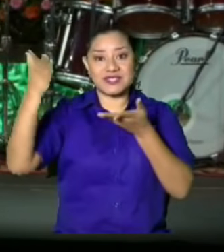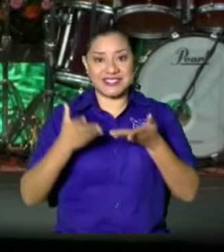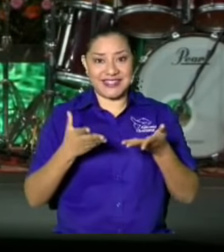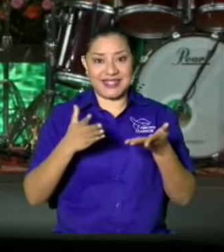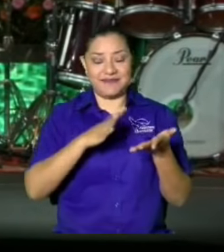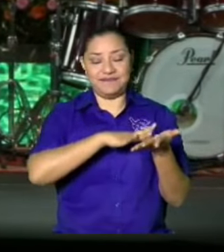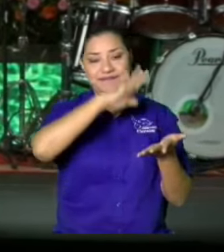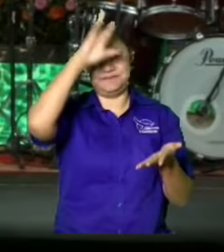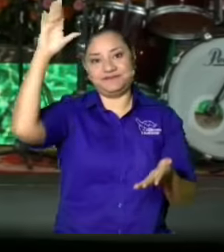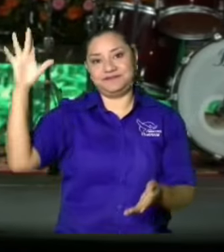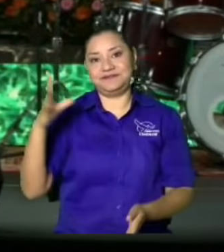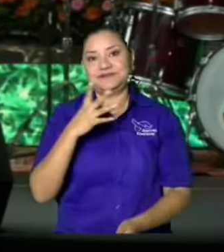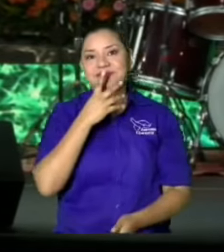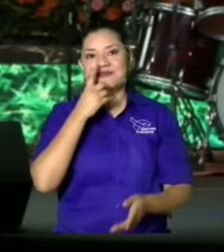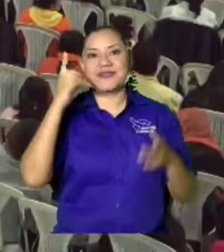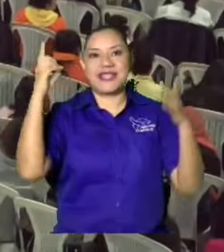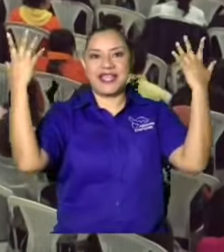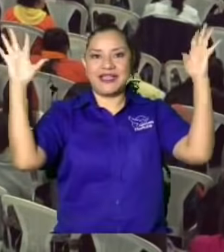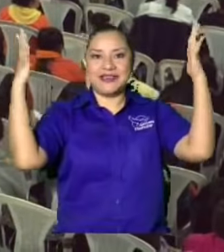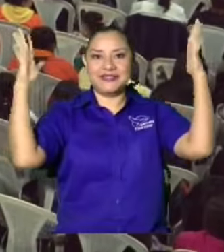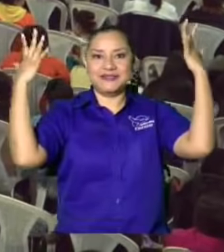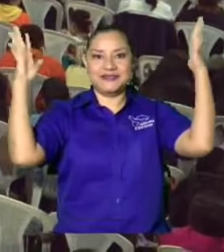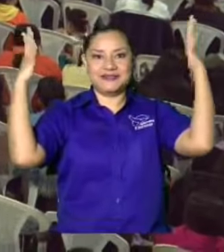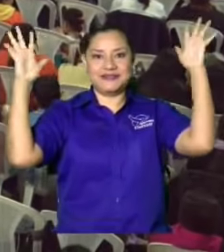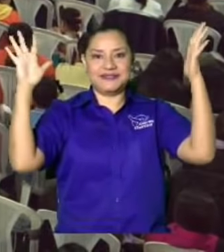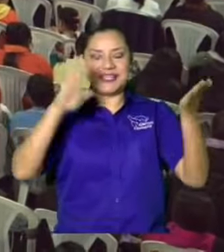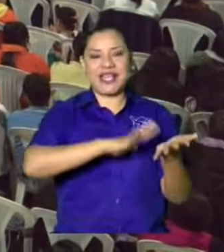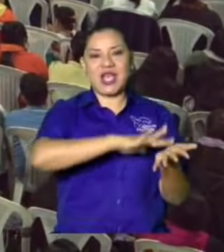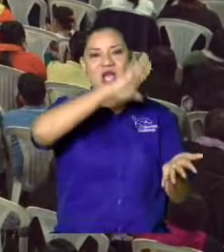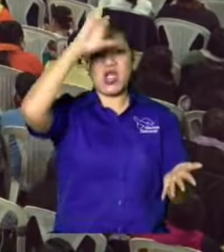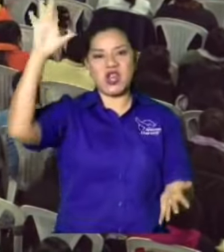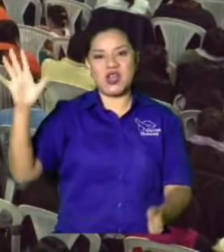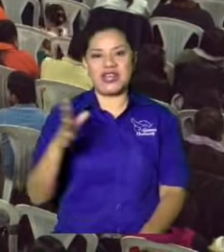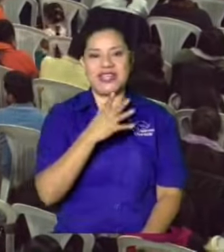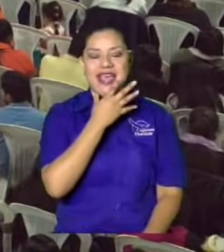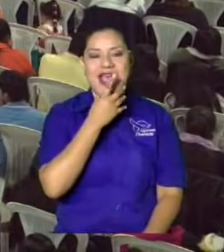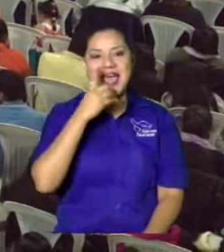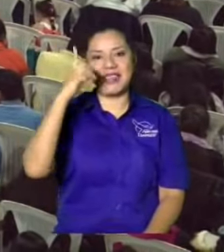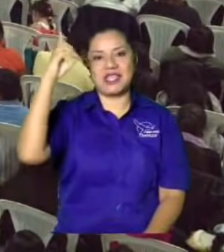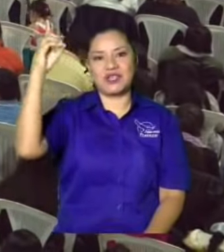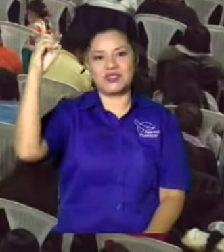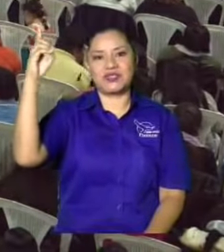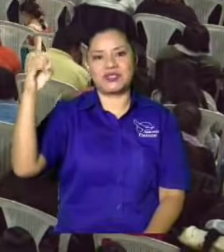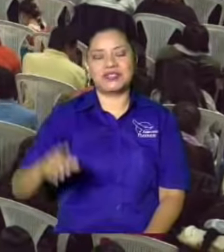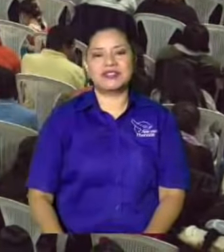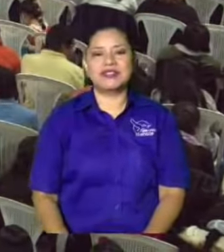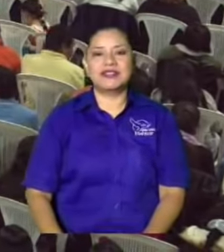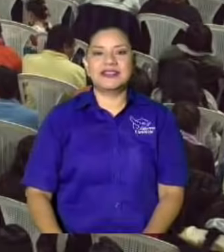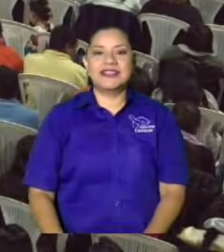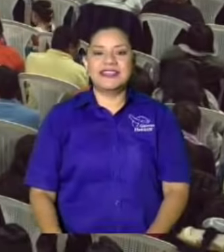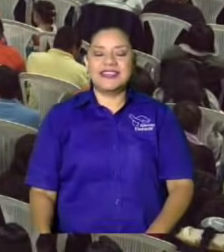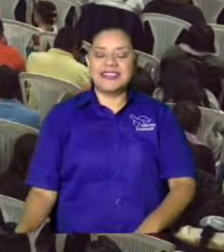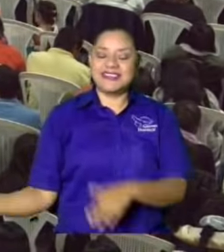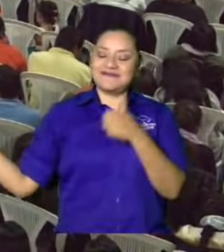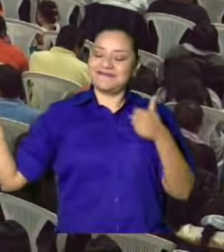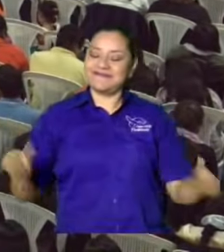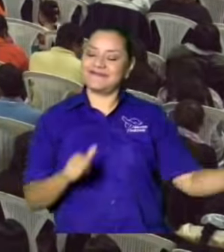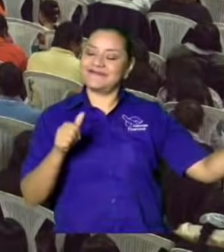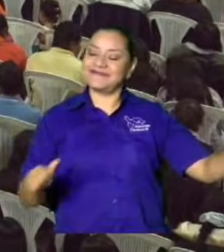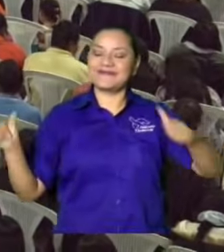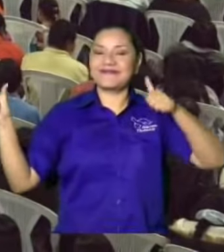le dan gloria a Dios al Señor? Le da gloria a Dios. ¿Cuántos alaban el nombre del Señor?